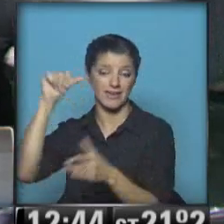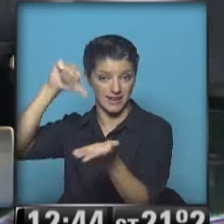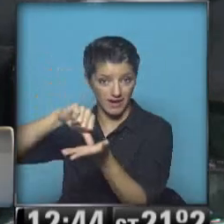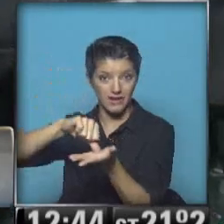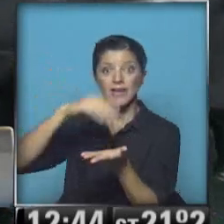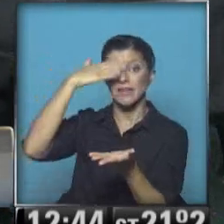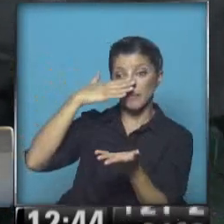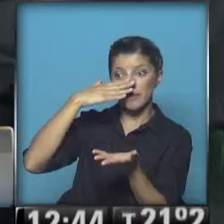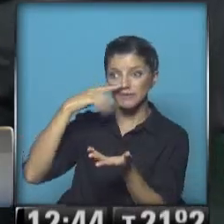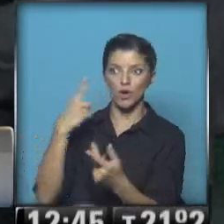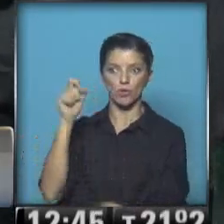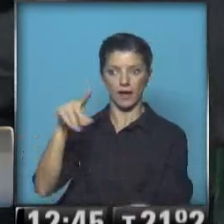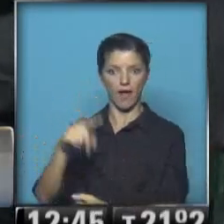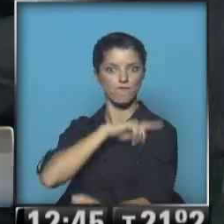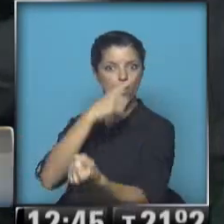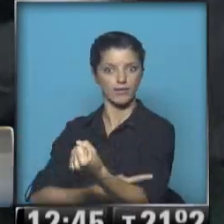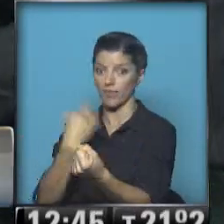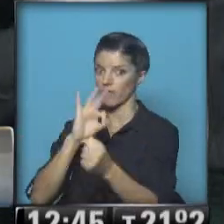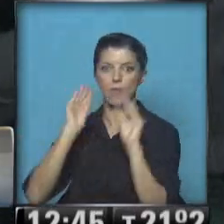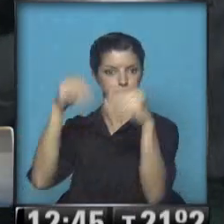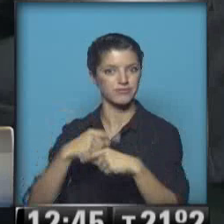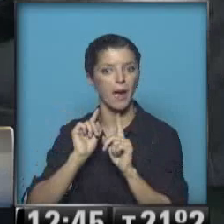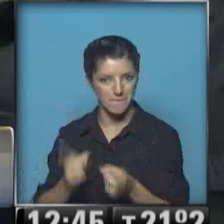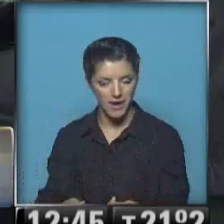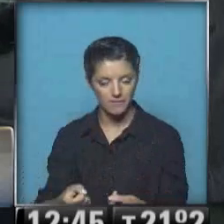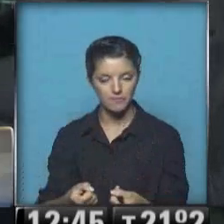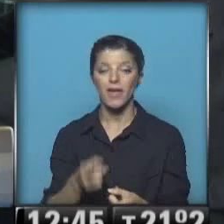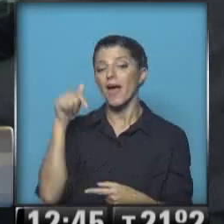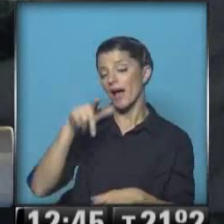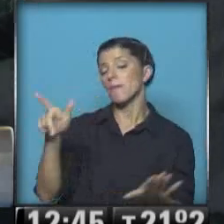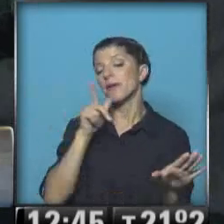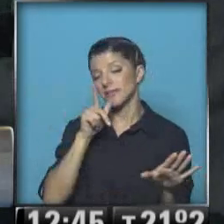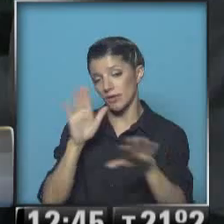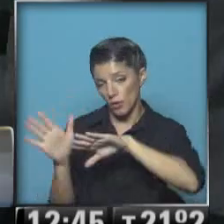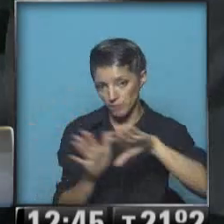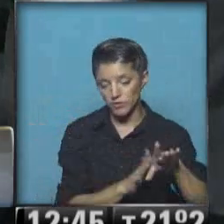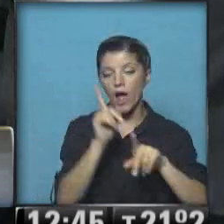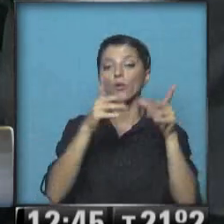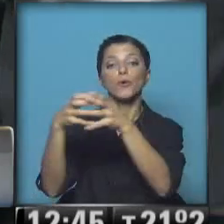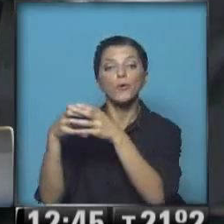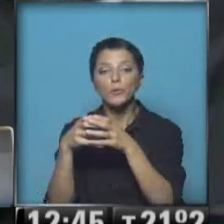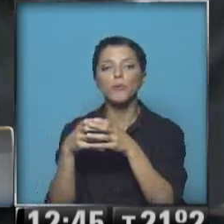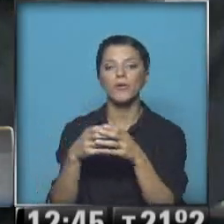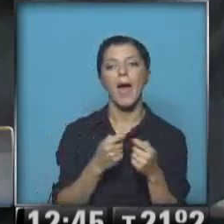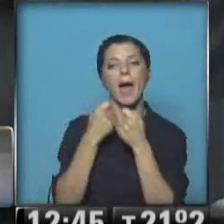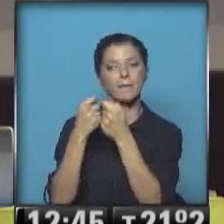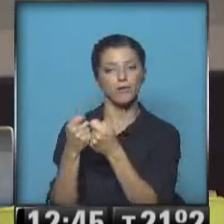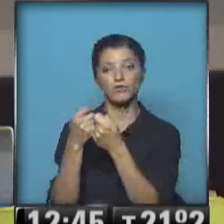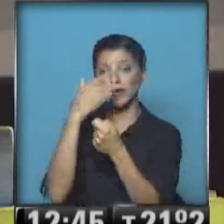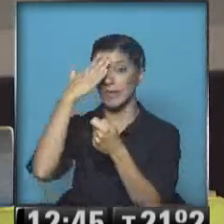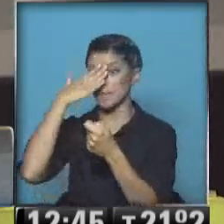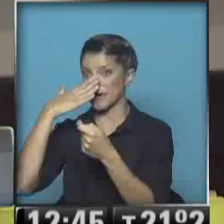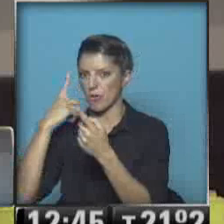saddam hussein y acá vemos algo similar van apoyando movimientos que después tienen agenda propia se les van de las